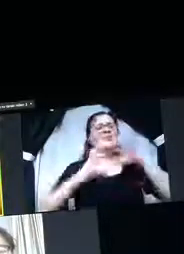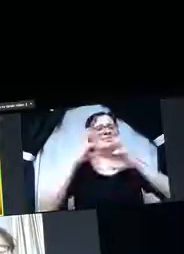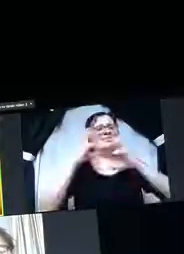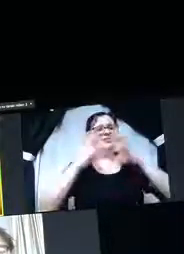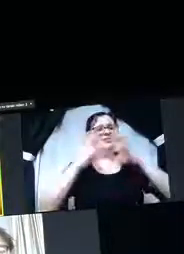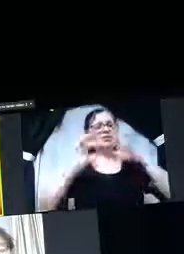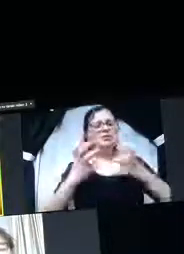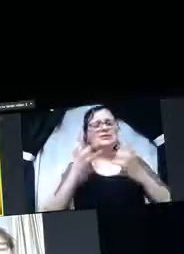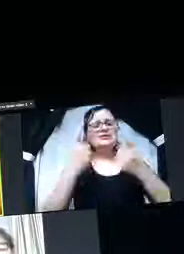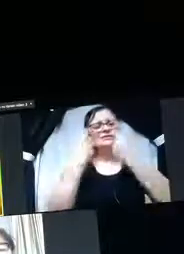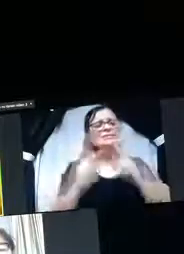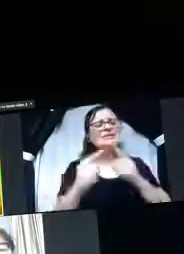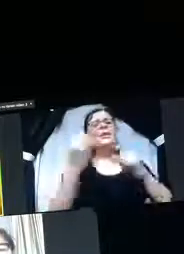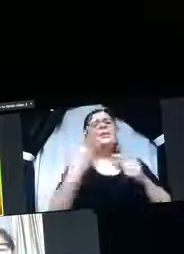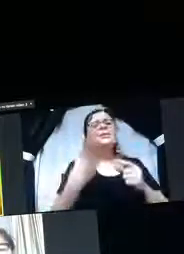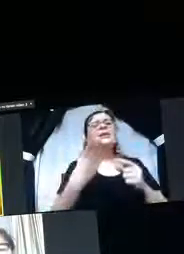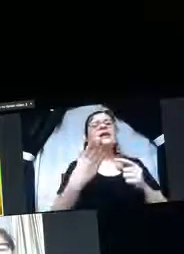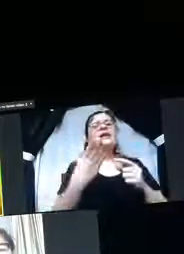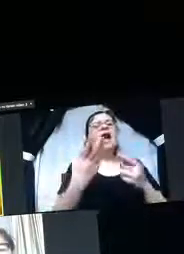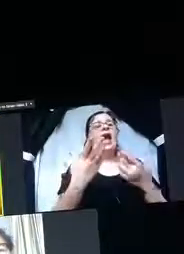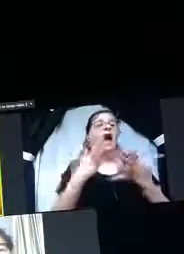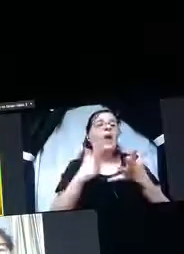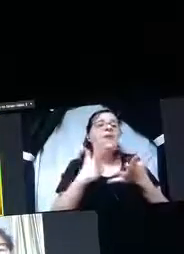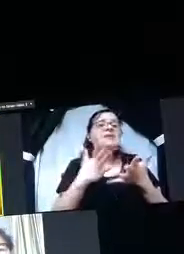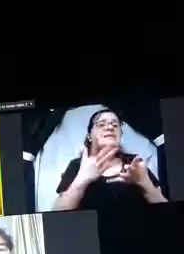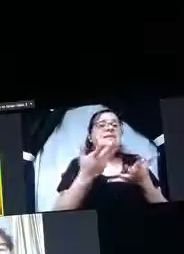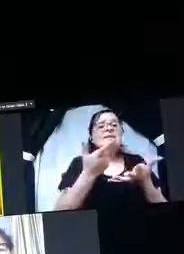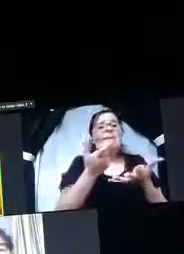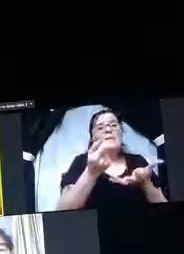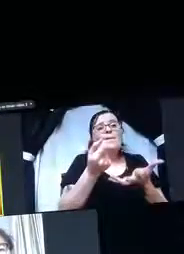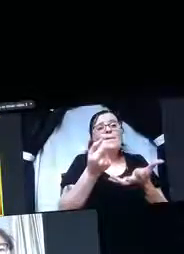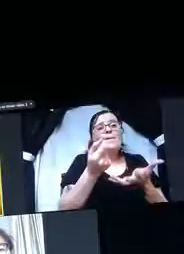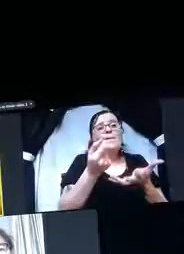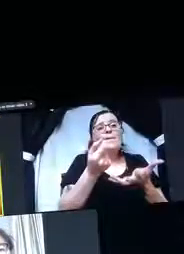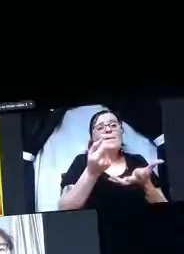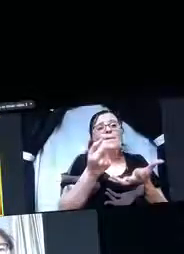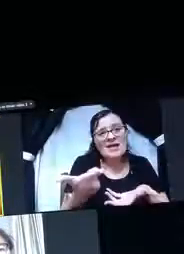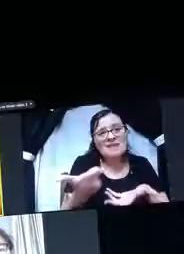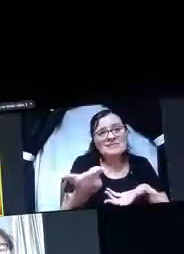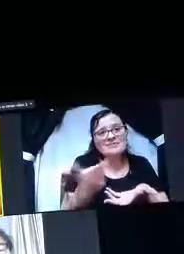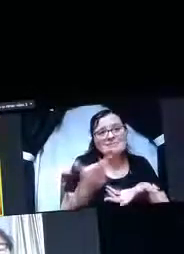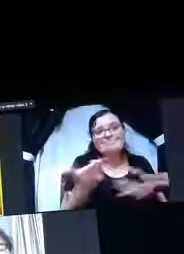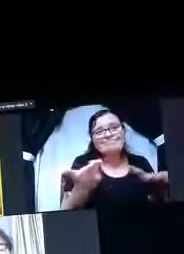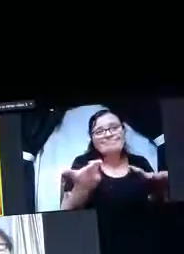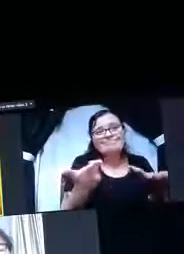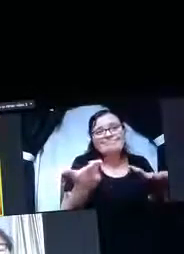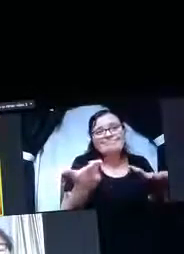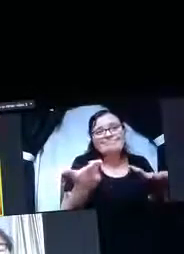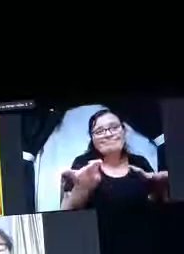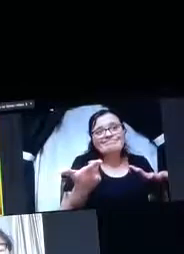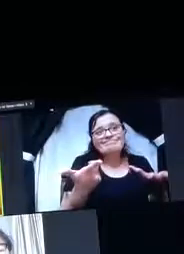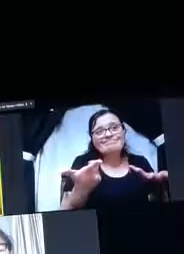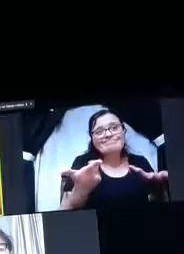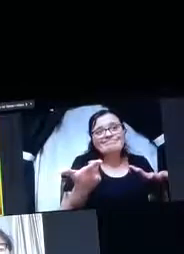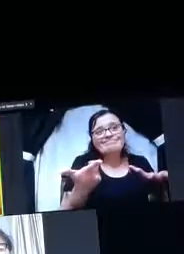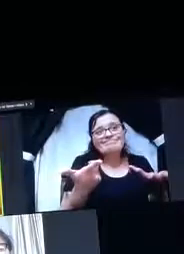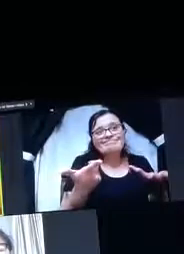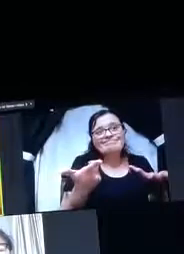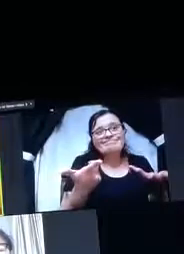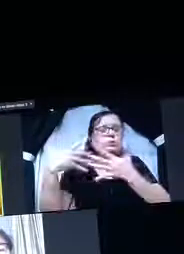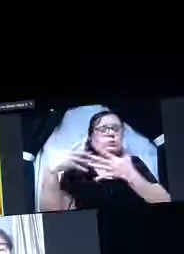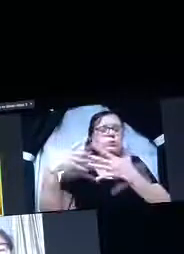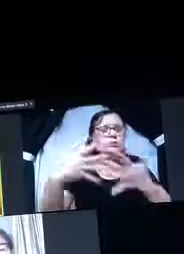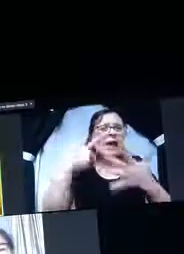medidas que se puedan conseguir los fondos para financiar una investigación así, pero que se están trabajando en